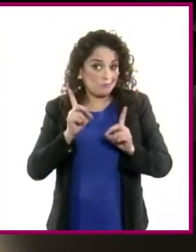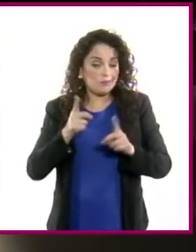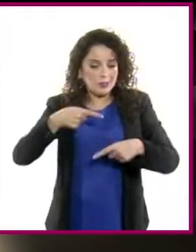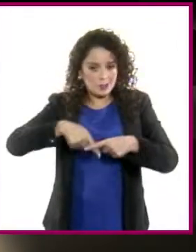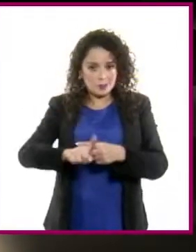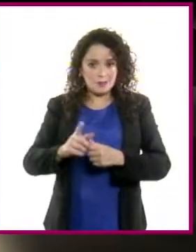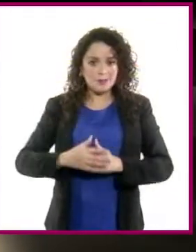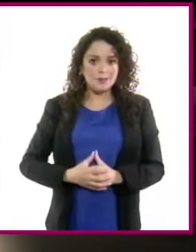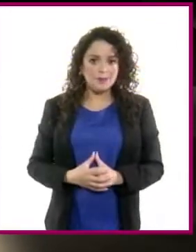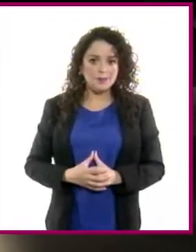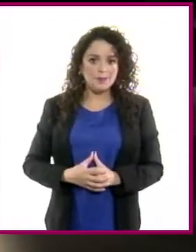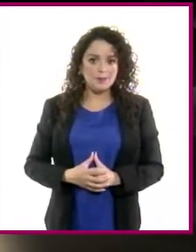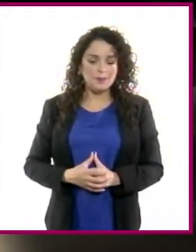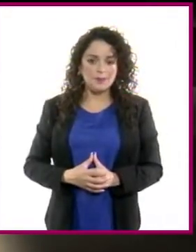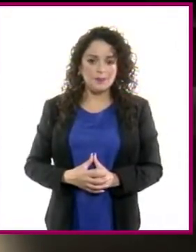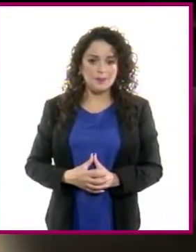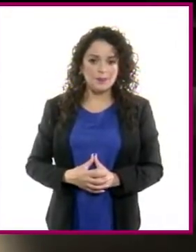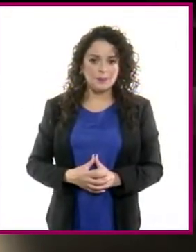Comenzamos.